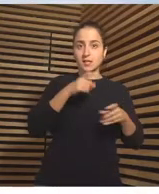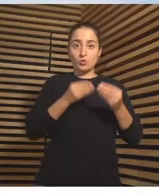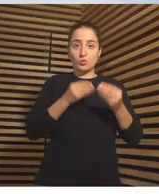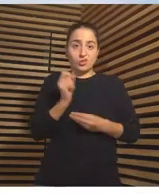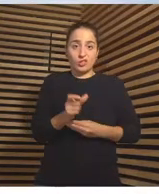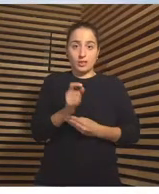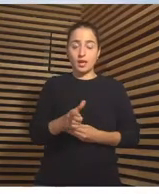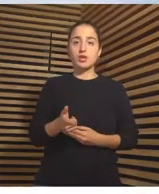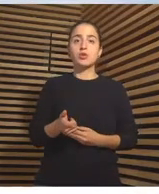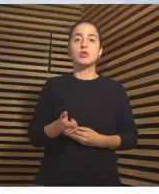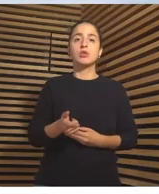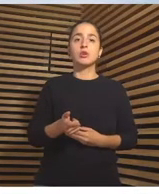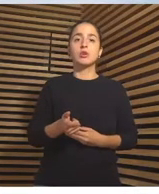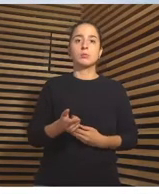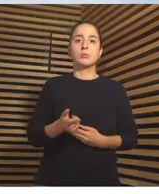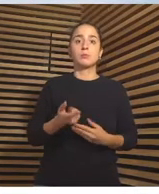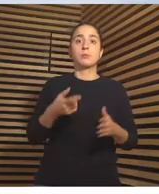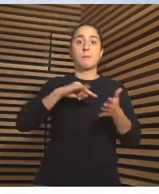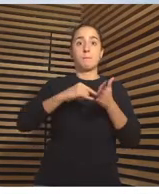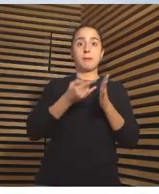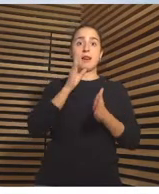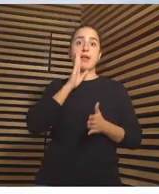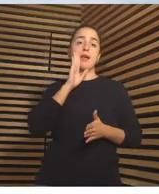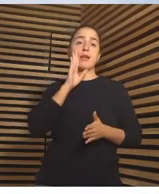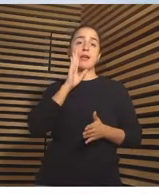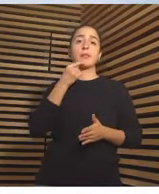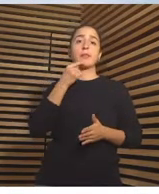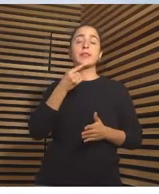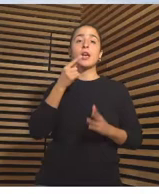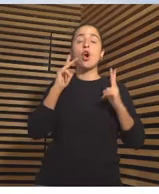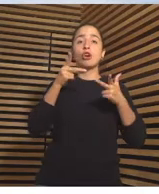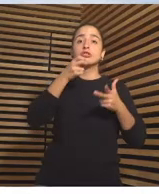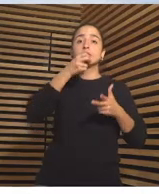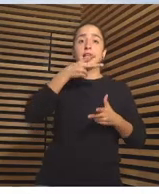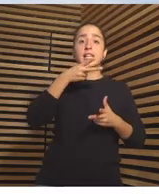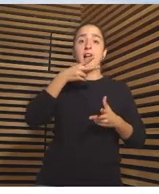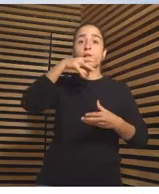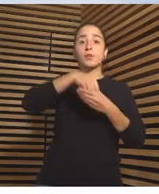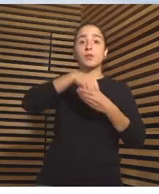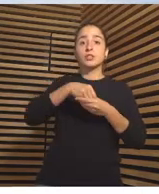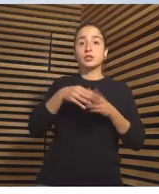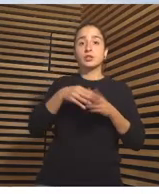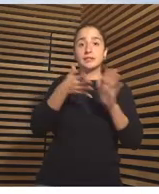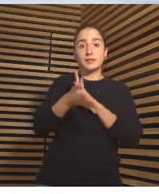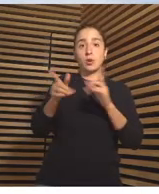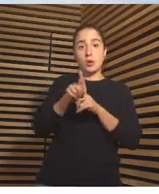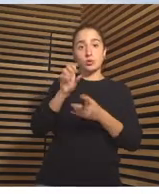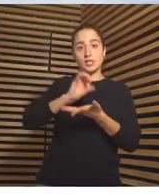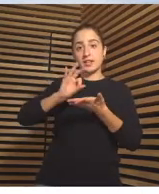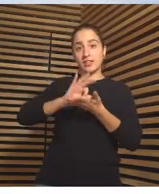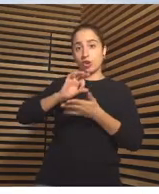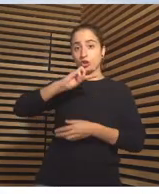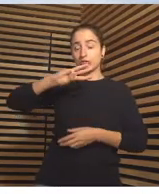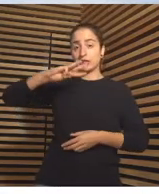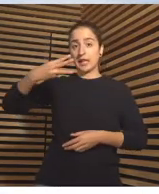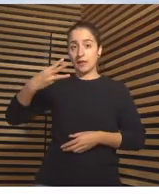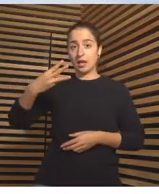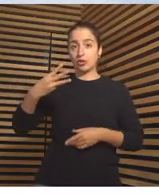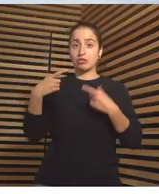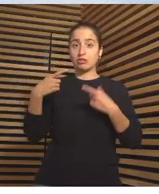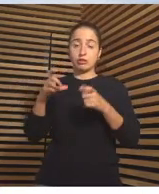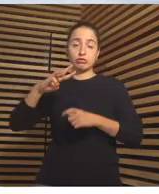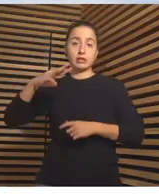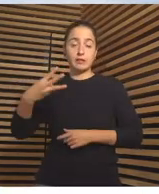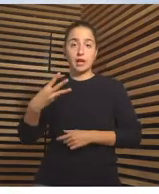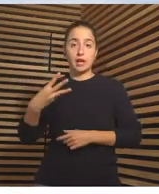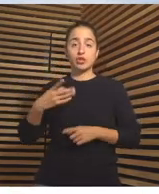Urbana lo que dice de la hostelería es que es un servicio terciario recreativo de tipo 2 y